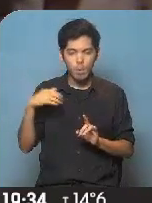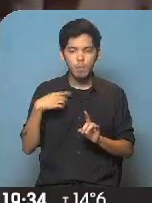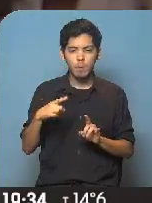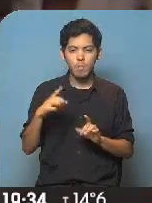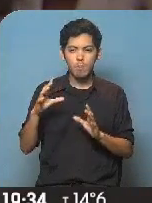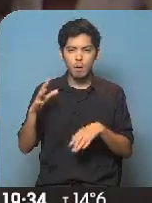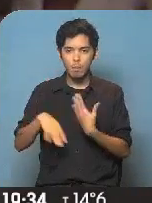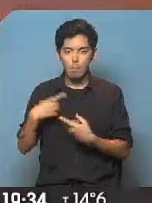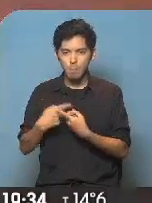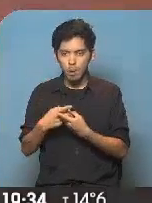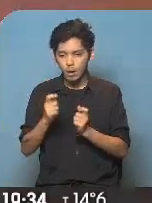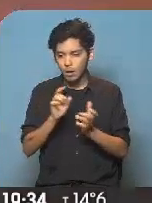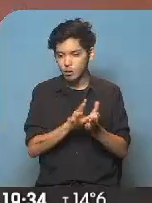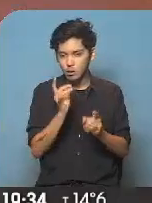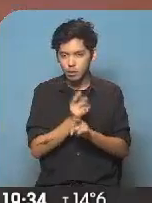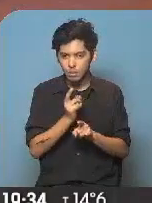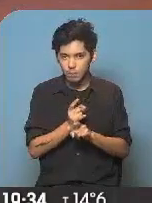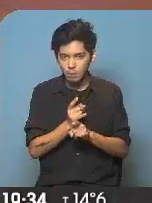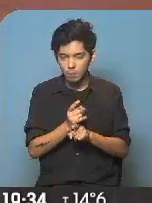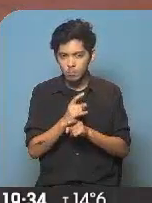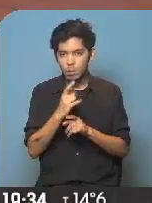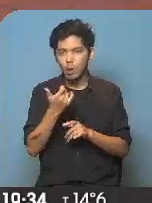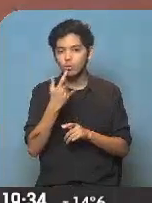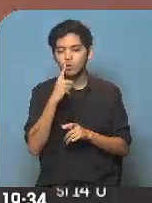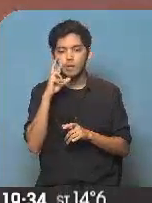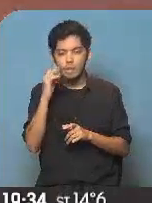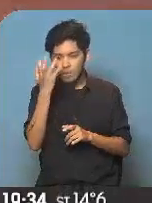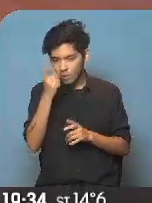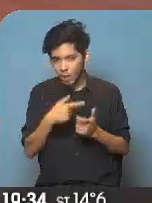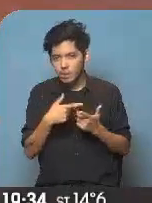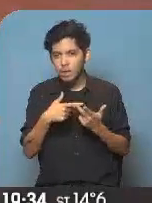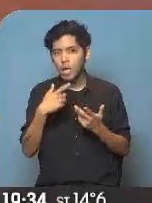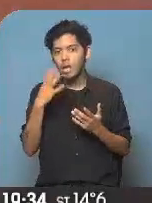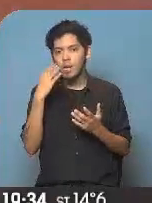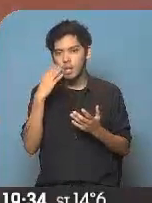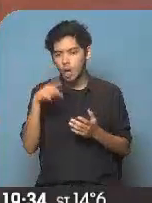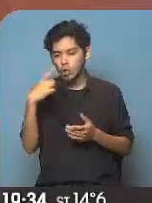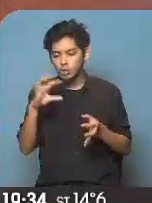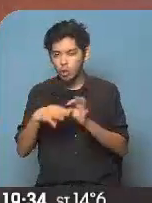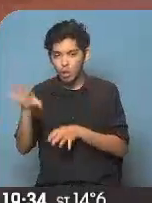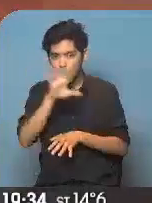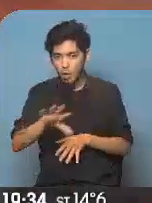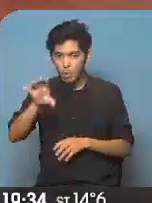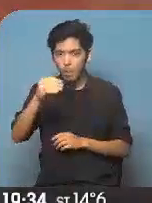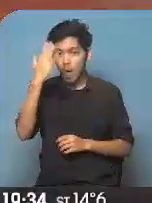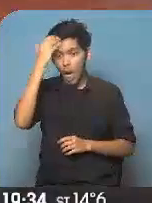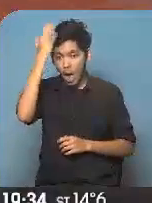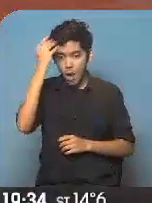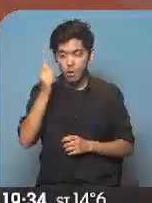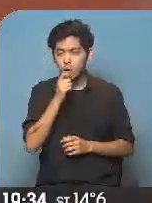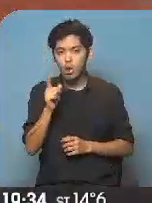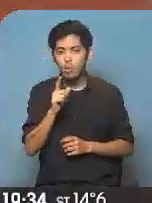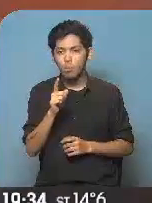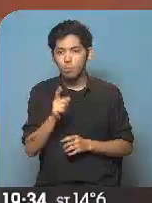tiene que jugar al fútbol en las eliminatorias del Mundial? Con Austria, con Francia, con Inglaterra, con otros países de Europa. Porque los países árabes no le permiten